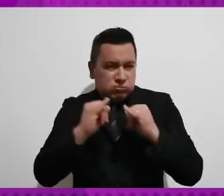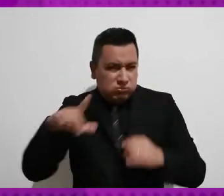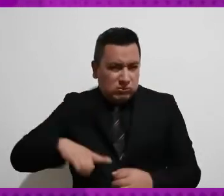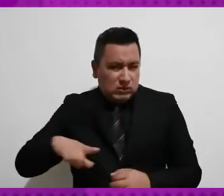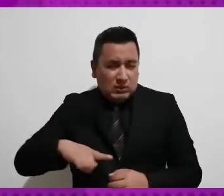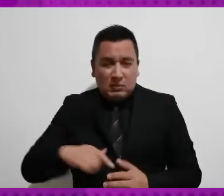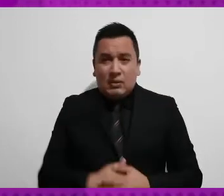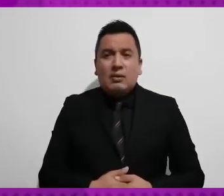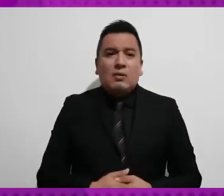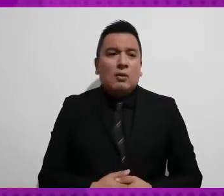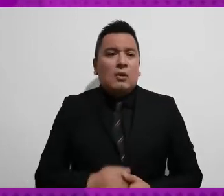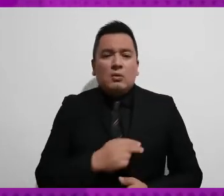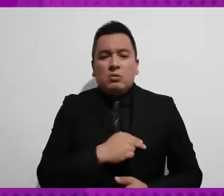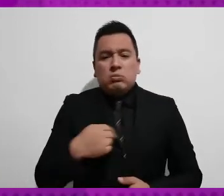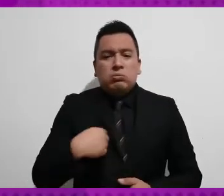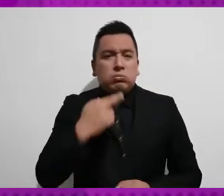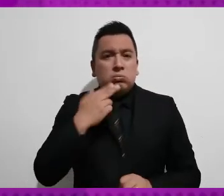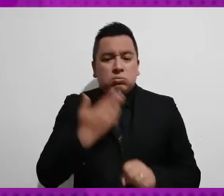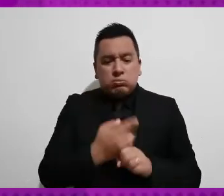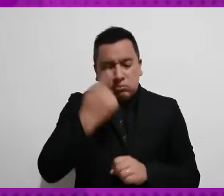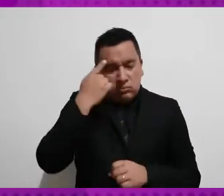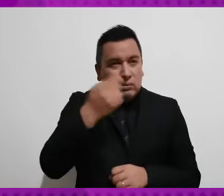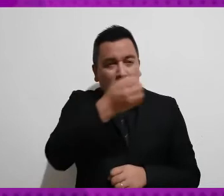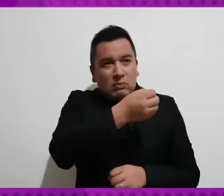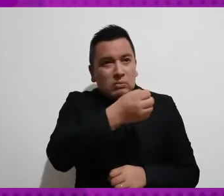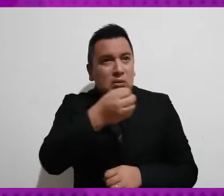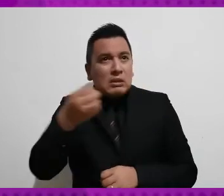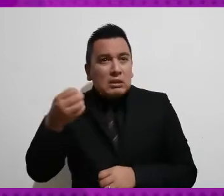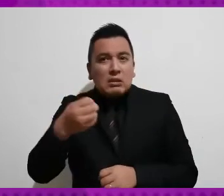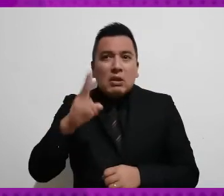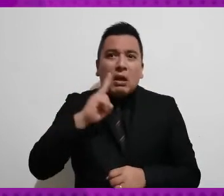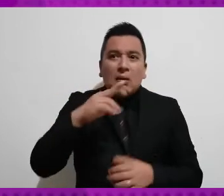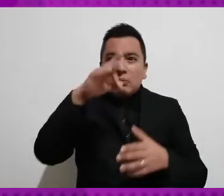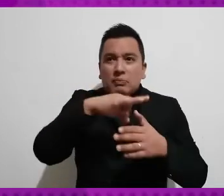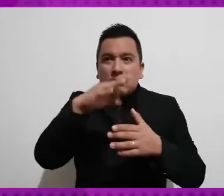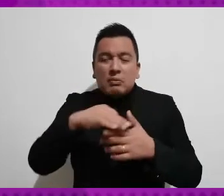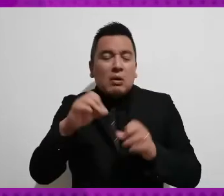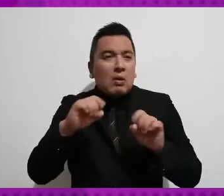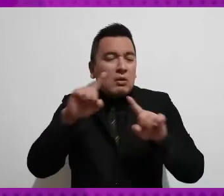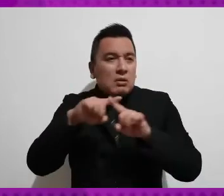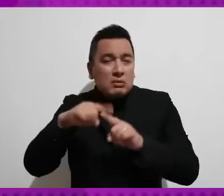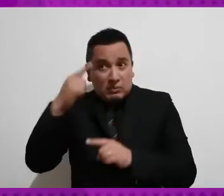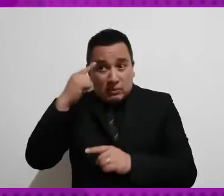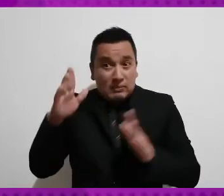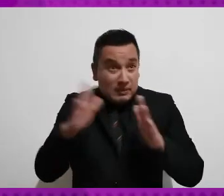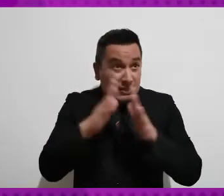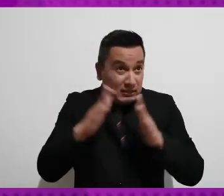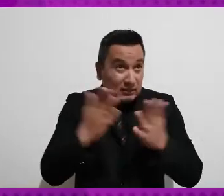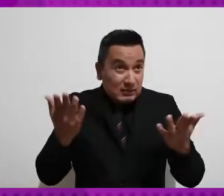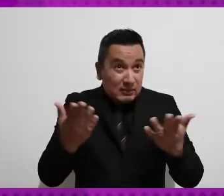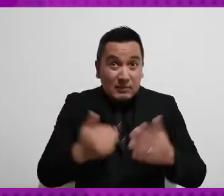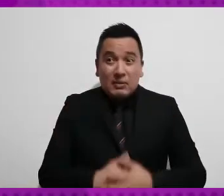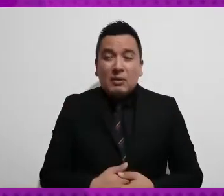particularmente quienes nos encargamos de la organización de los procesos electorales y de estos procesos de participación ciudadana,